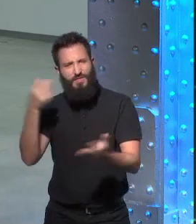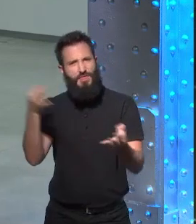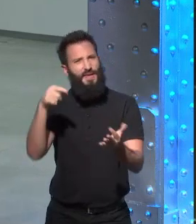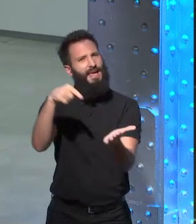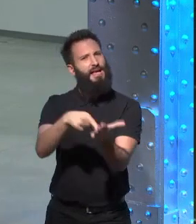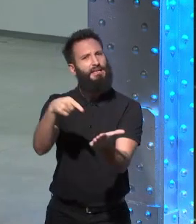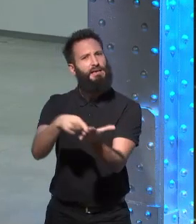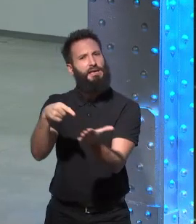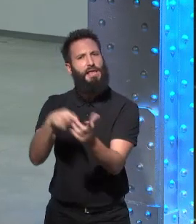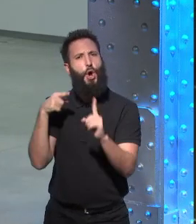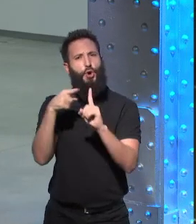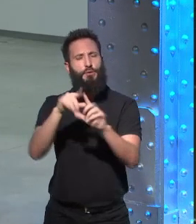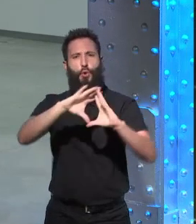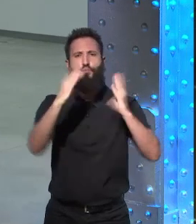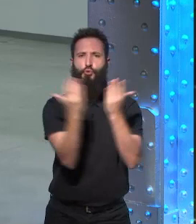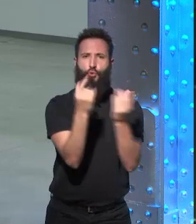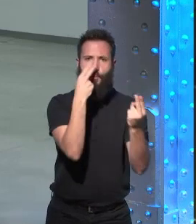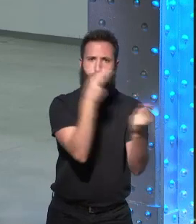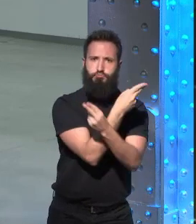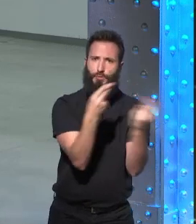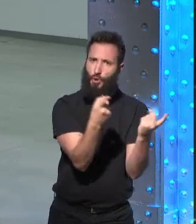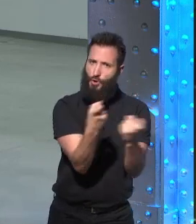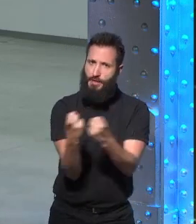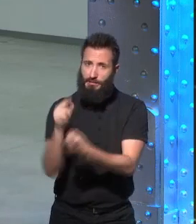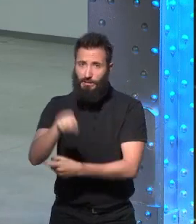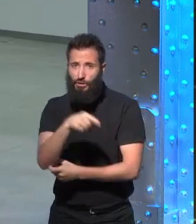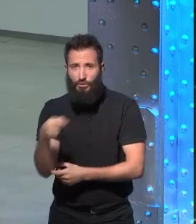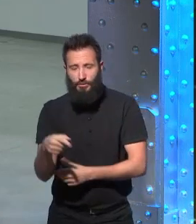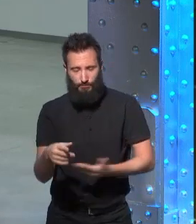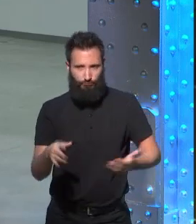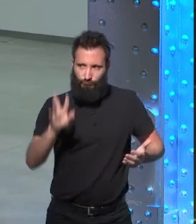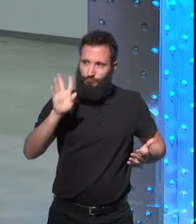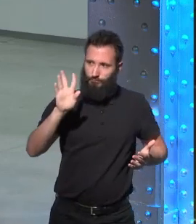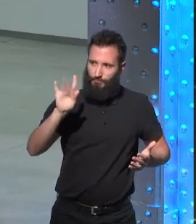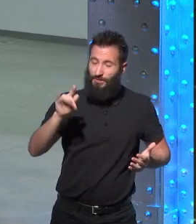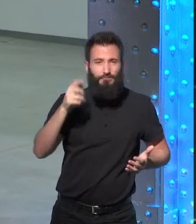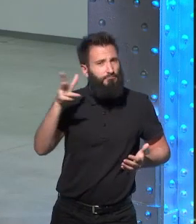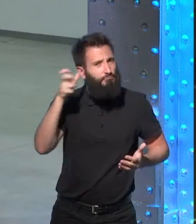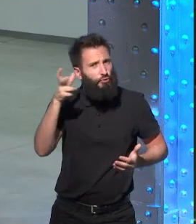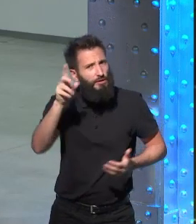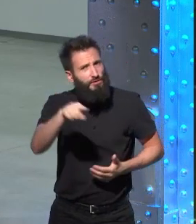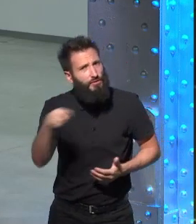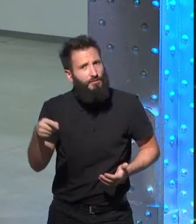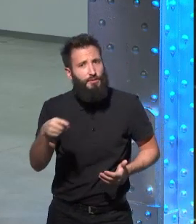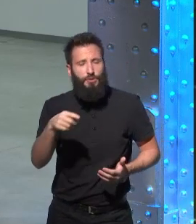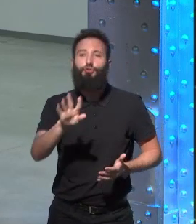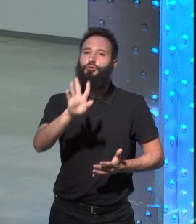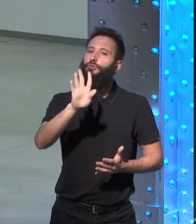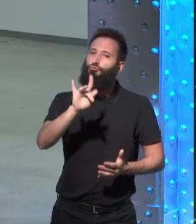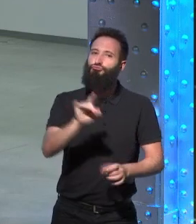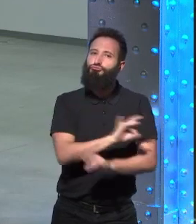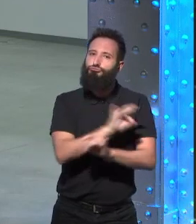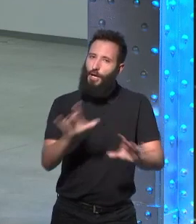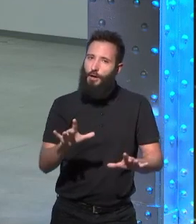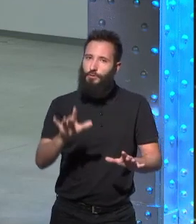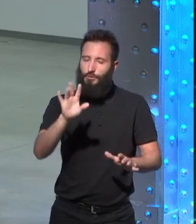poder trabajar en el mundo de lo público también? Evidentemente. ¿Se escucha? Sí. Evidentemente.